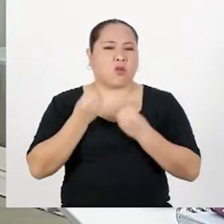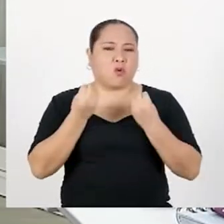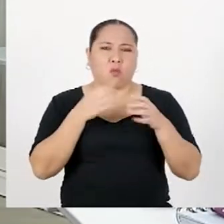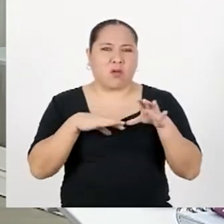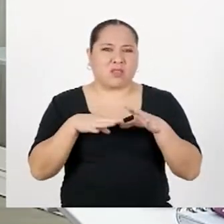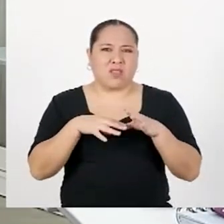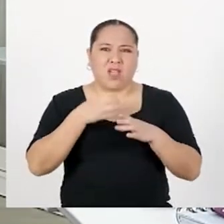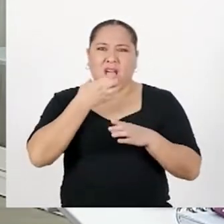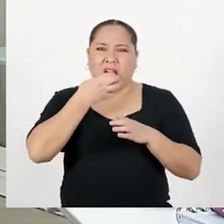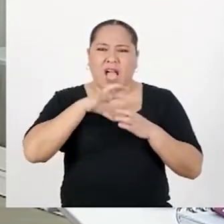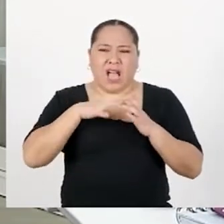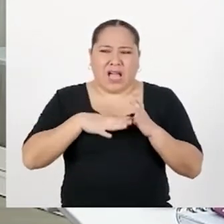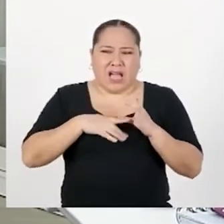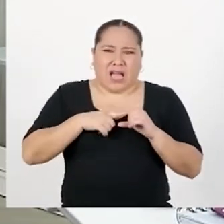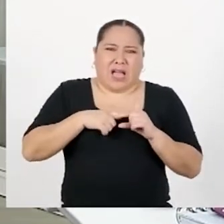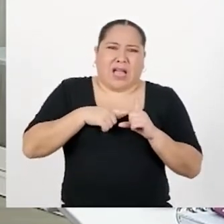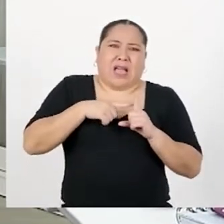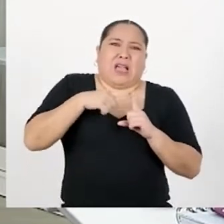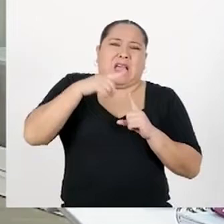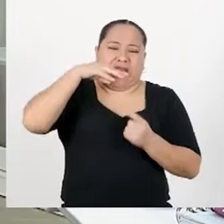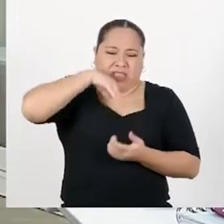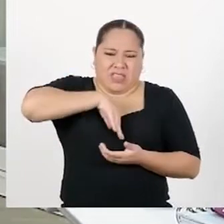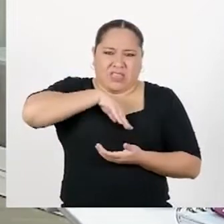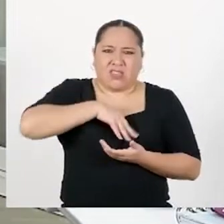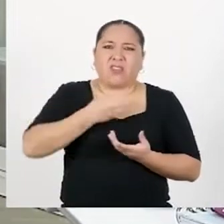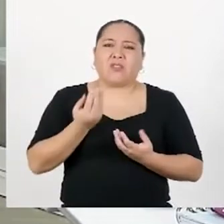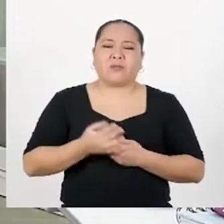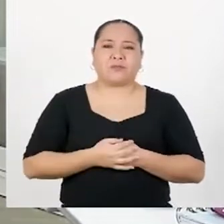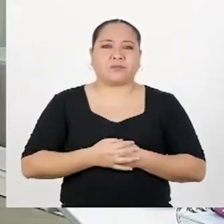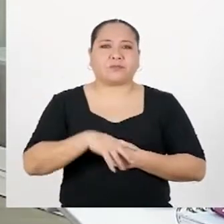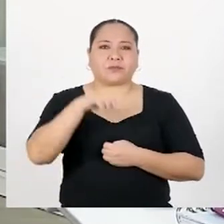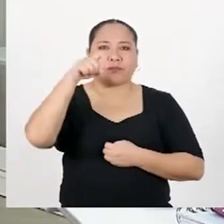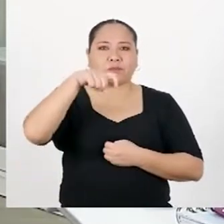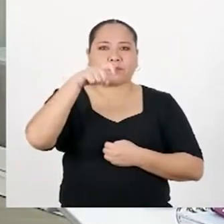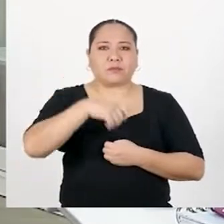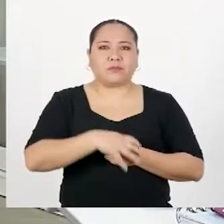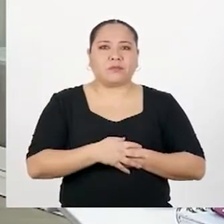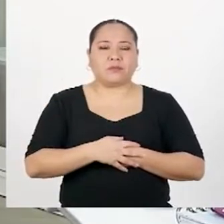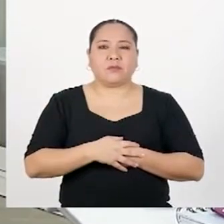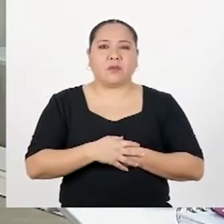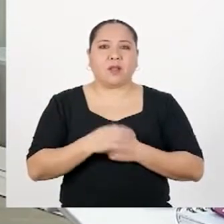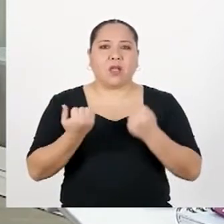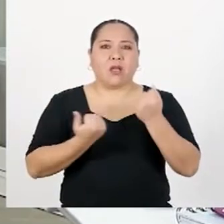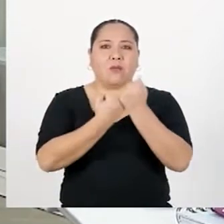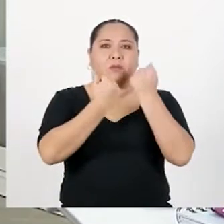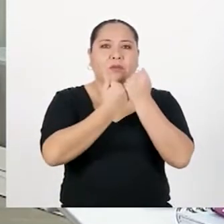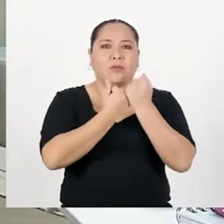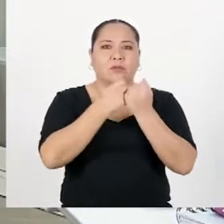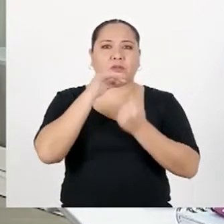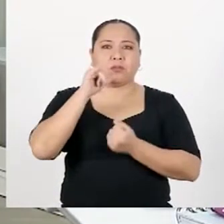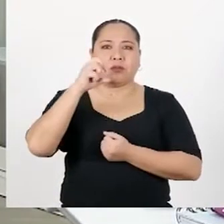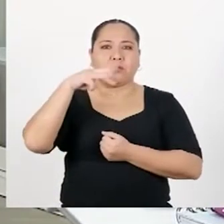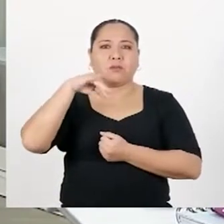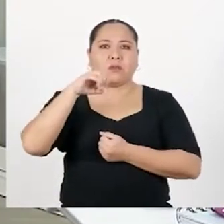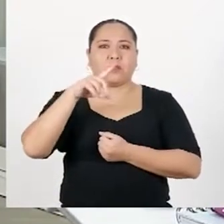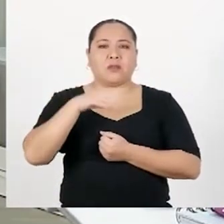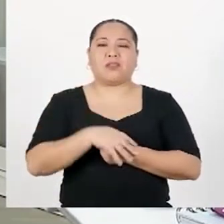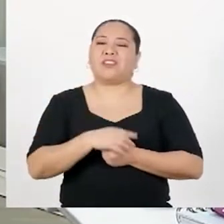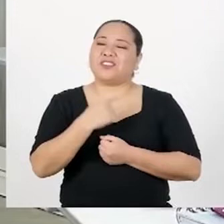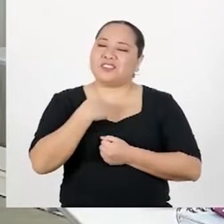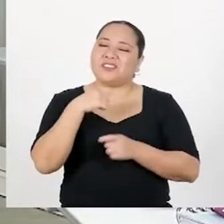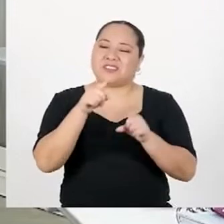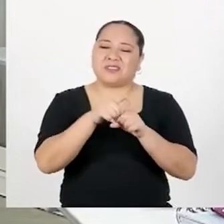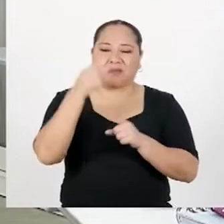¿Cómo hace para no calentarse demasiado ahí adentro? Necesitamos refuerzos, Yamile.